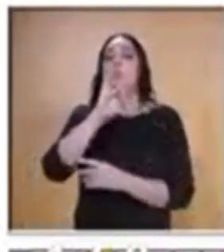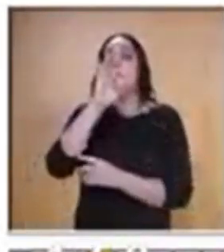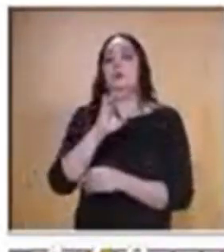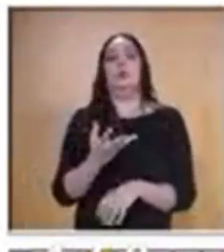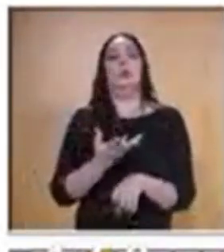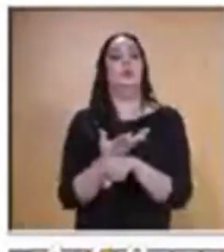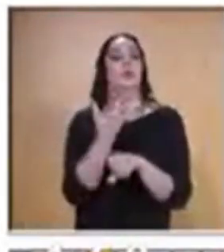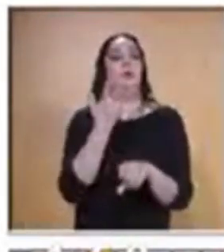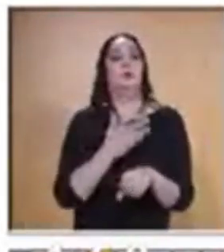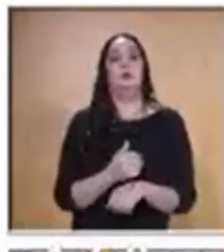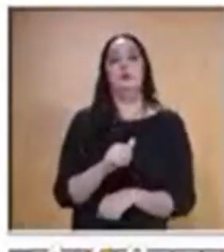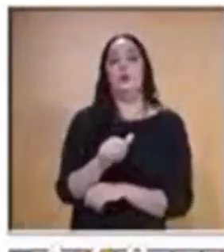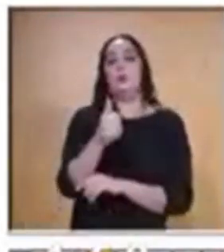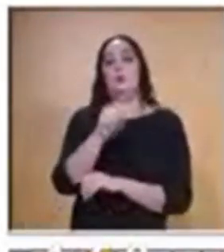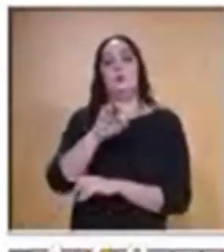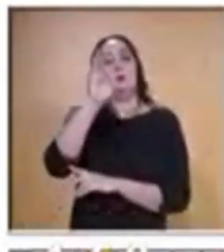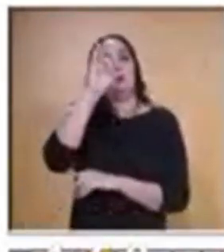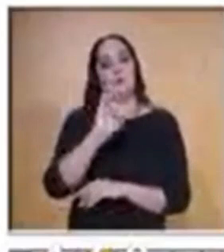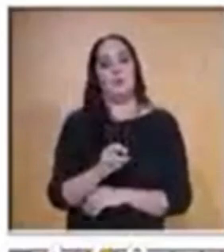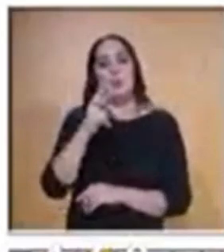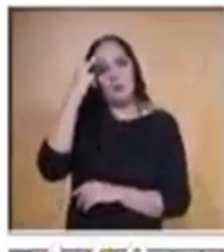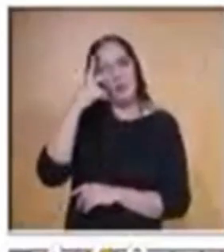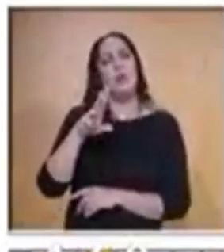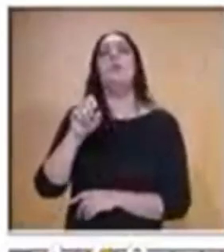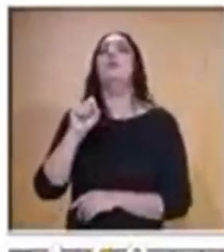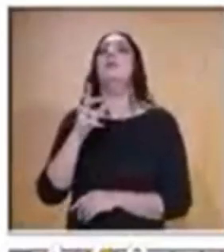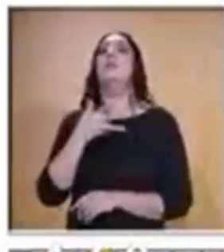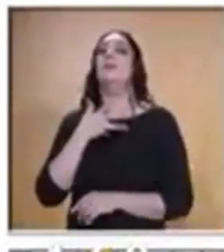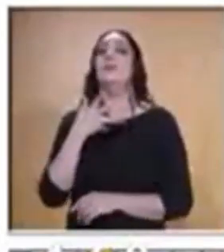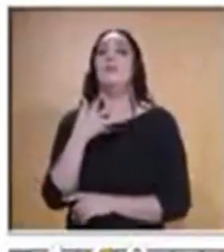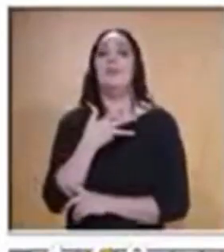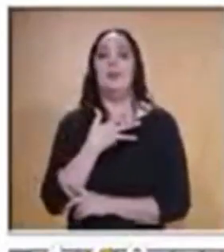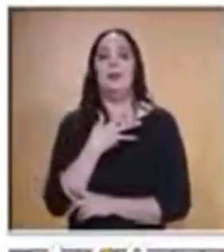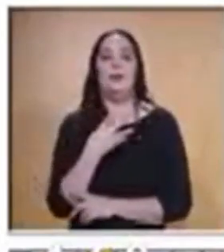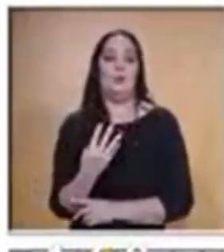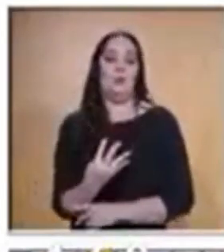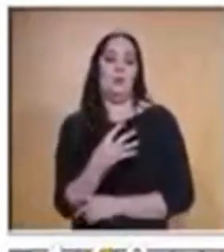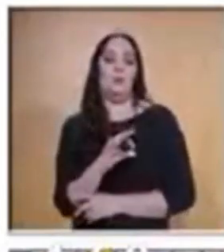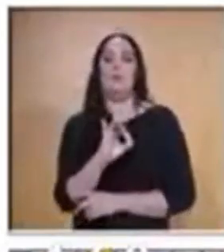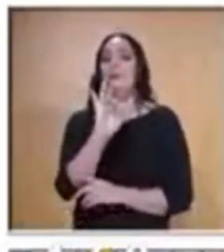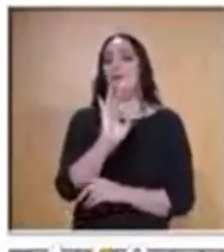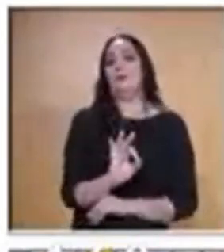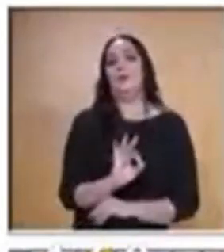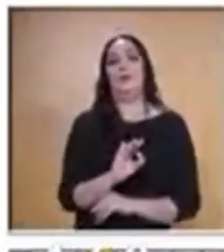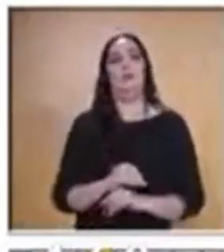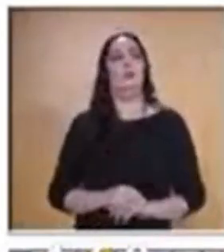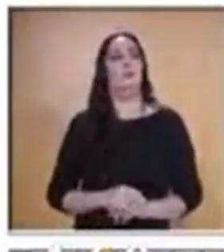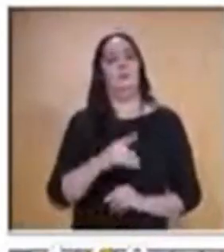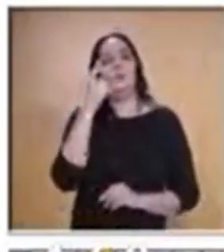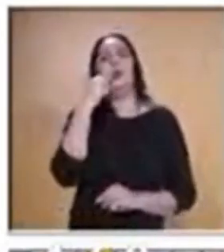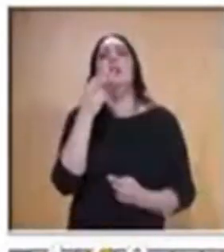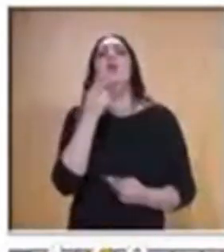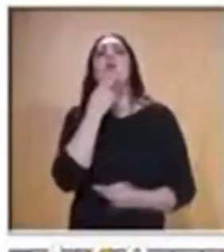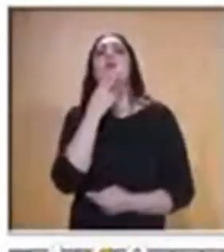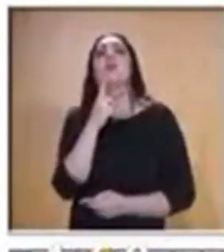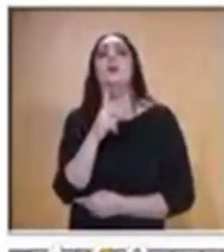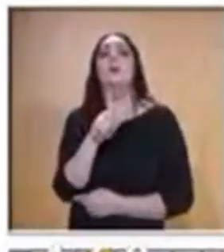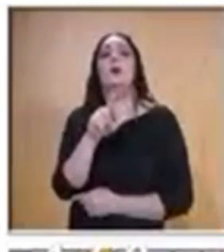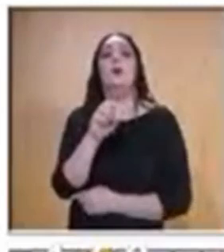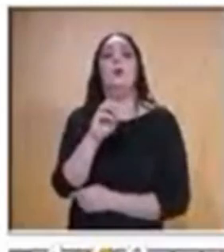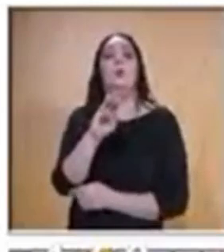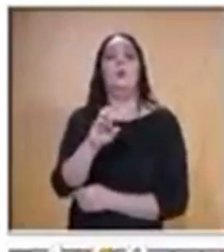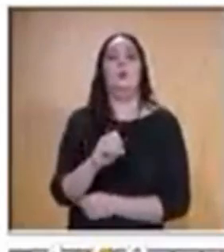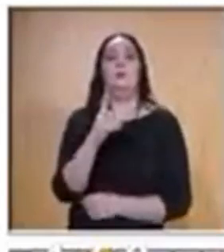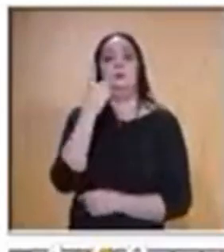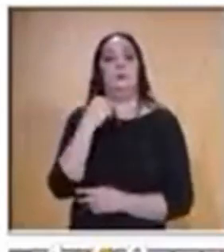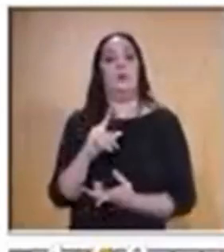un 11%. México también tiene aquí la producción de un 4%. ¿En qué utilizamos el plomo? Se usa en la